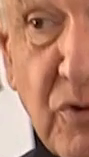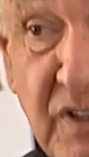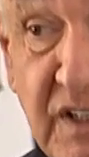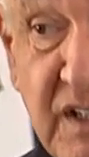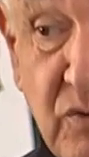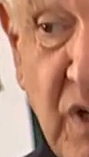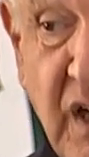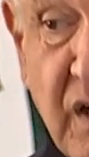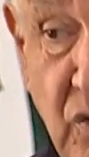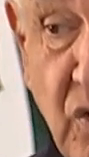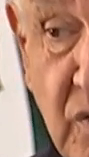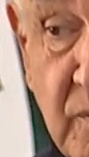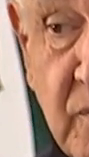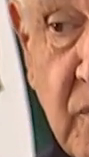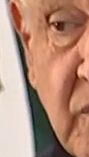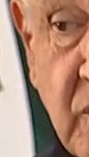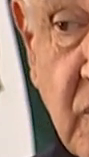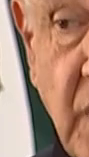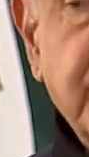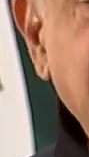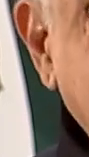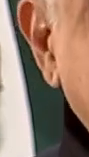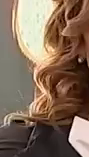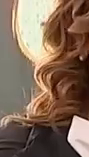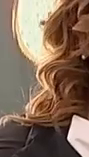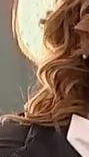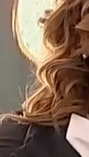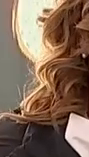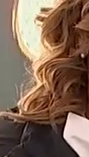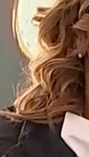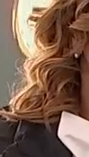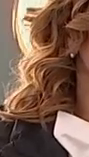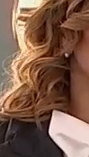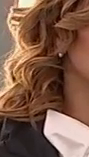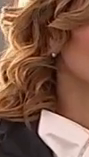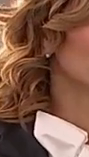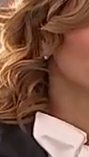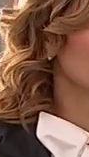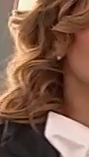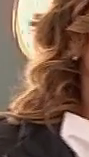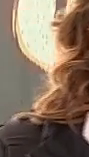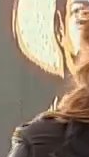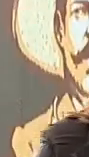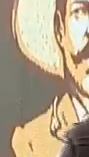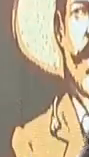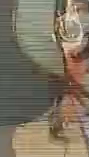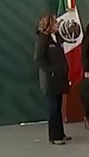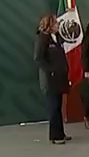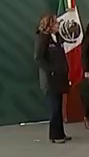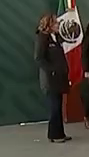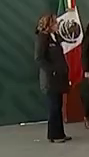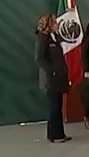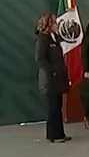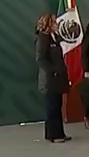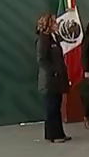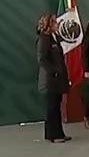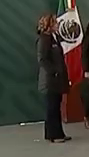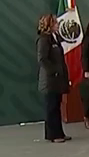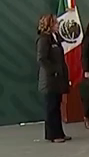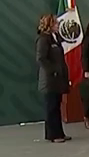acabamos de tener una reunión en Palenque Chiapas con presidentes